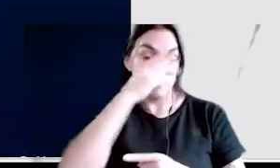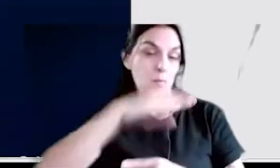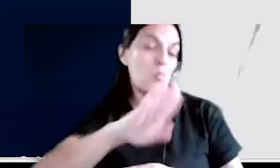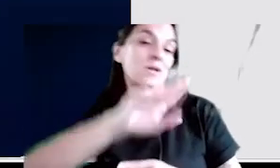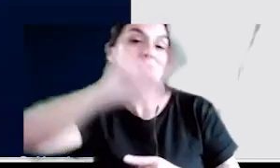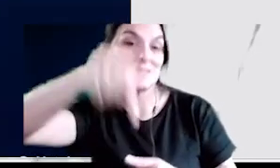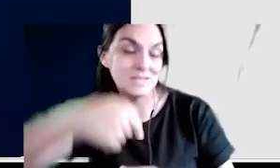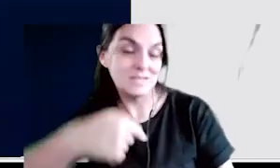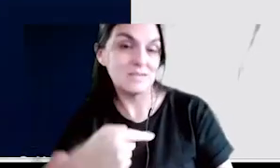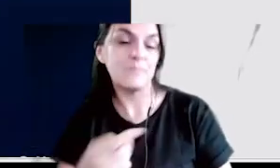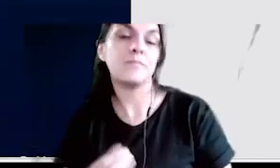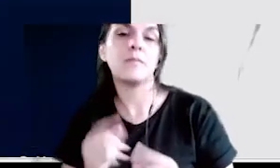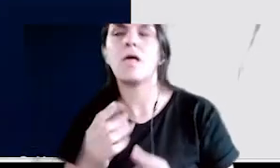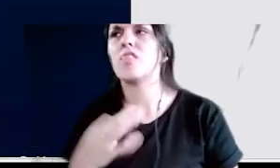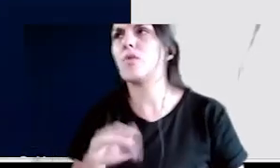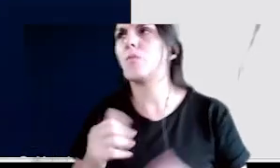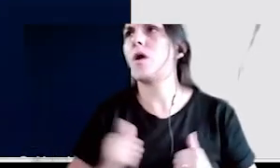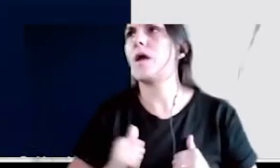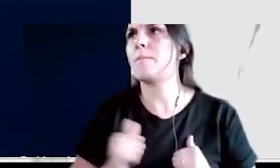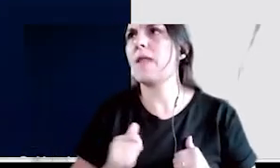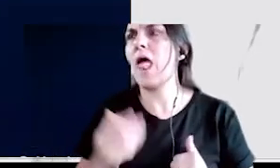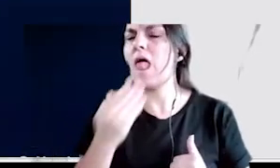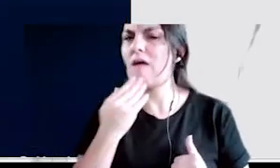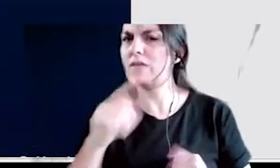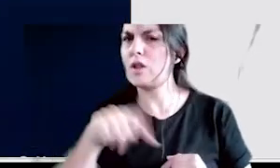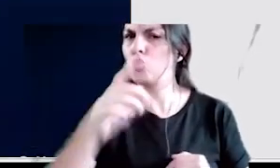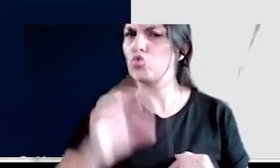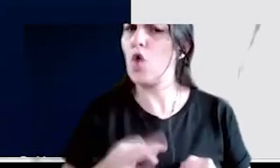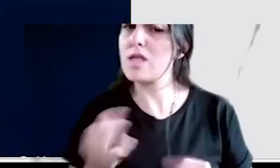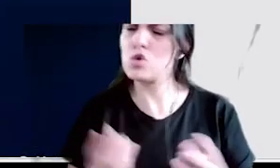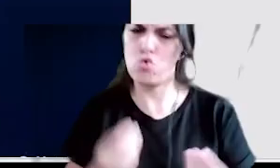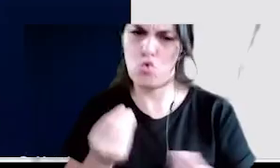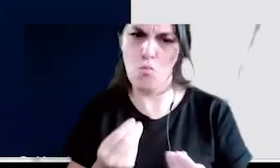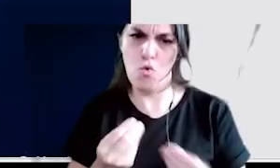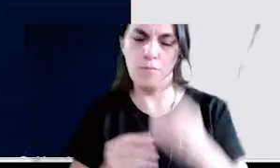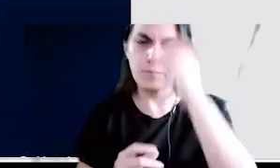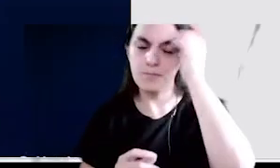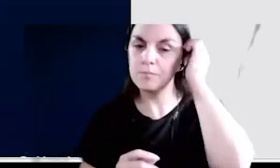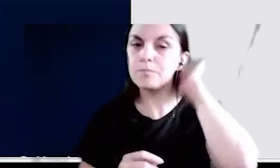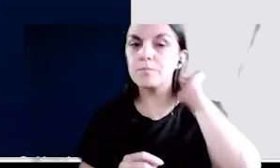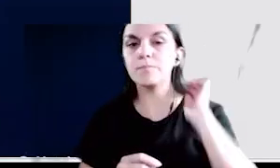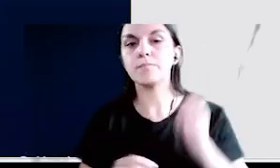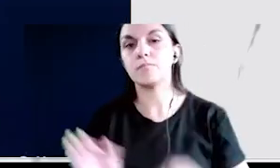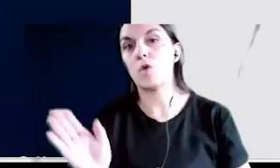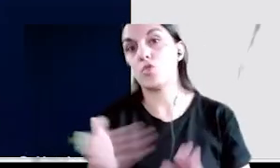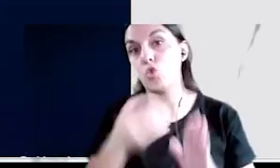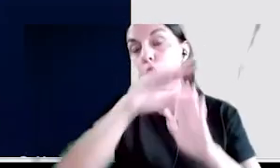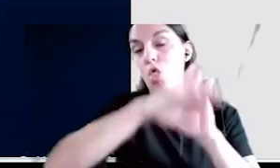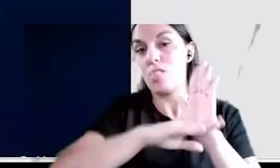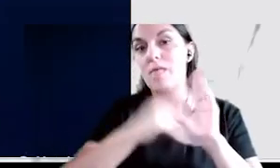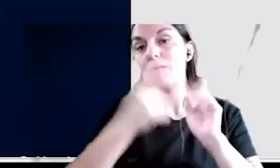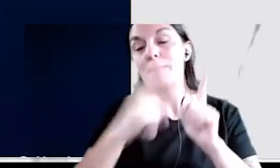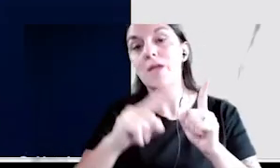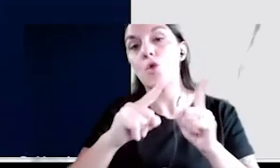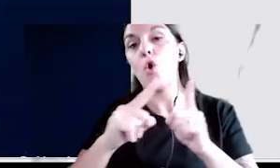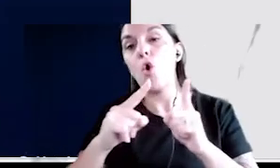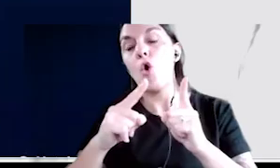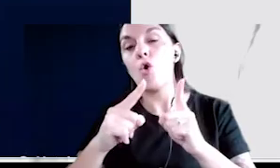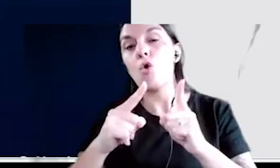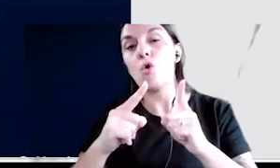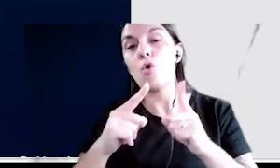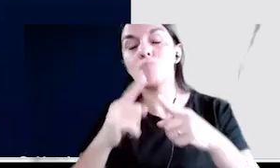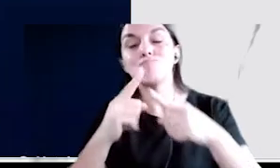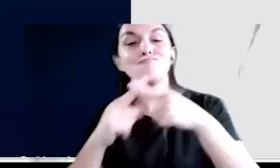que surja efecto en abril del siguiente año? Bueno, todas menos las que se calculan sobre el monto anual.